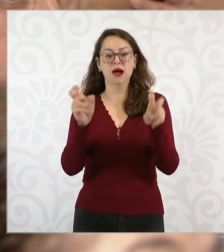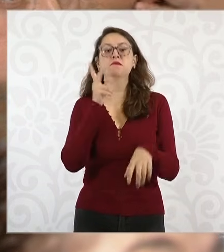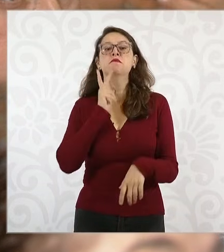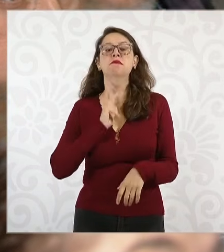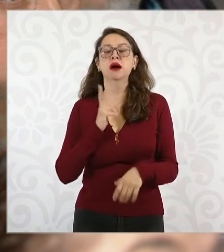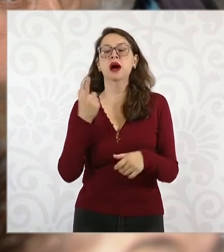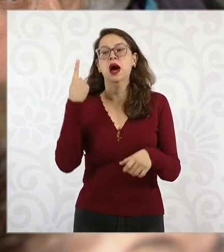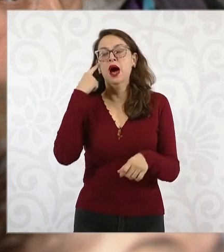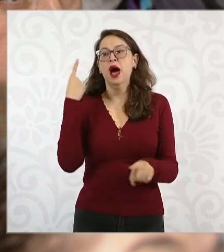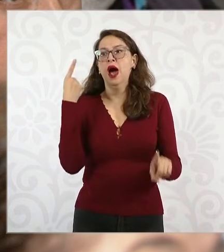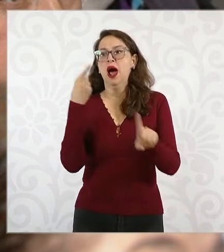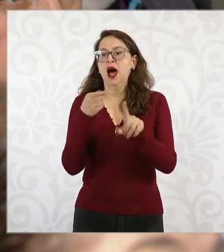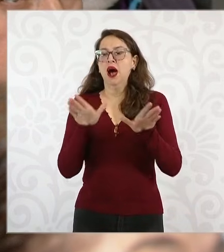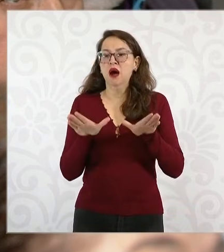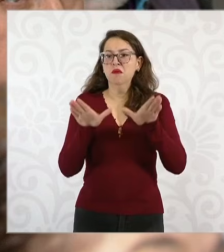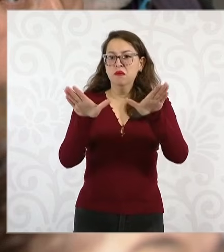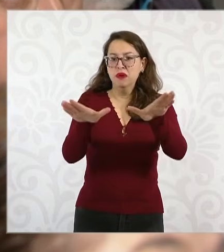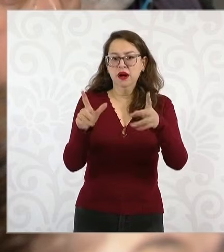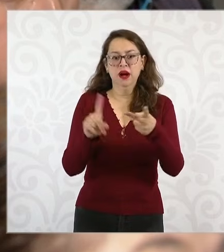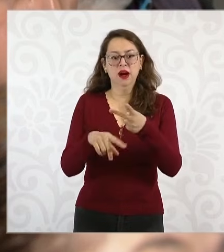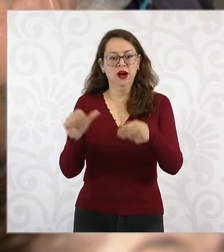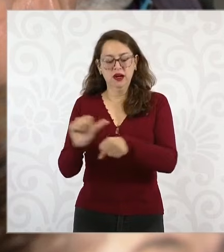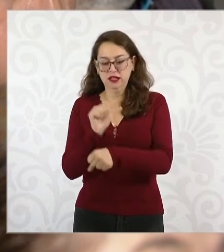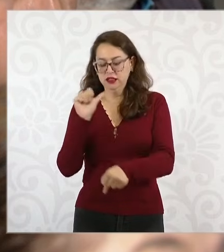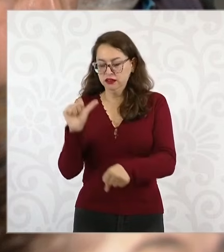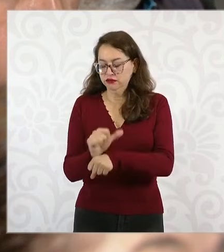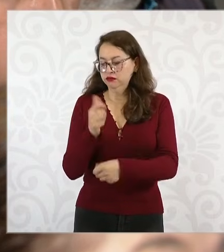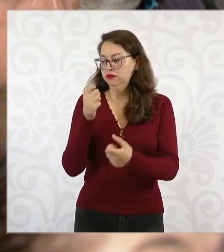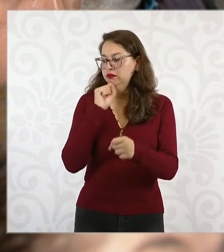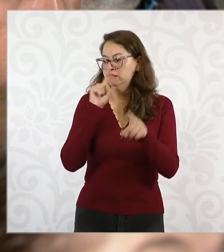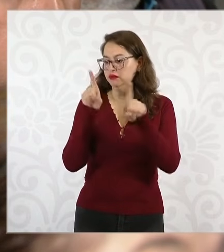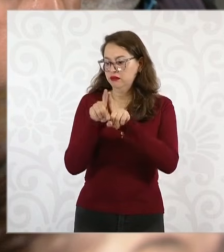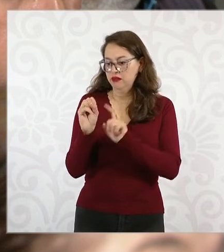industria automotriz, ahorita con el tema de Olinia.